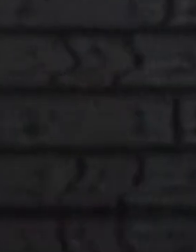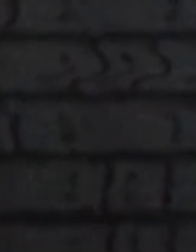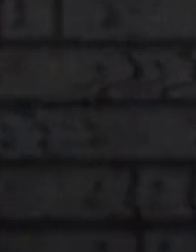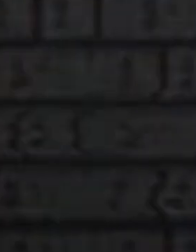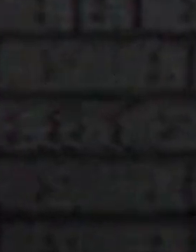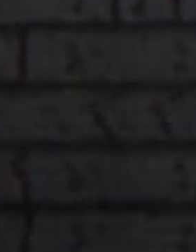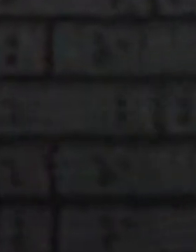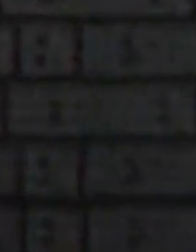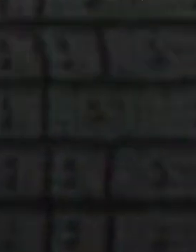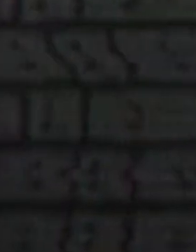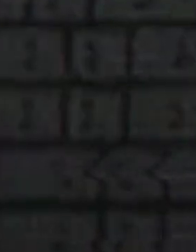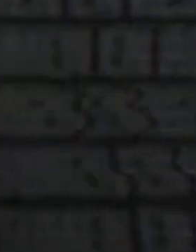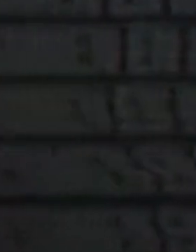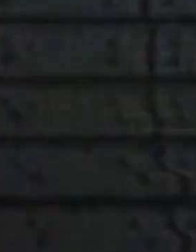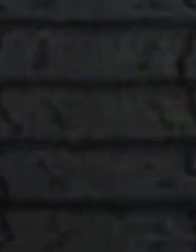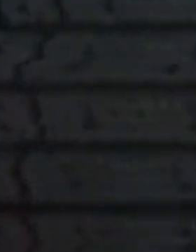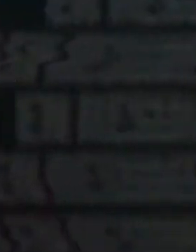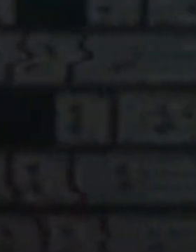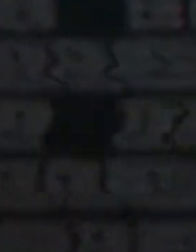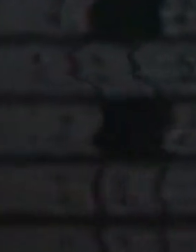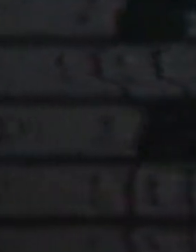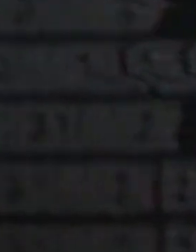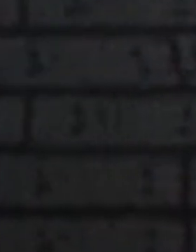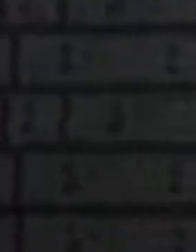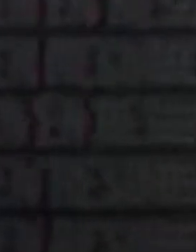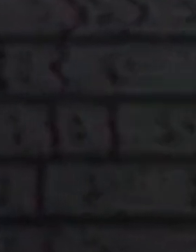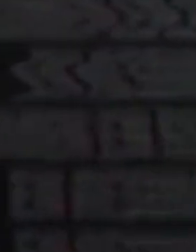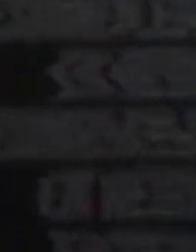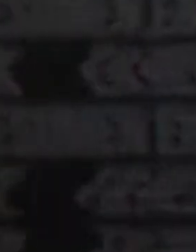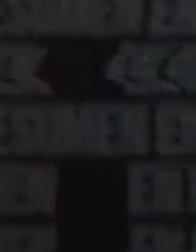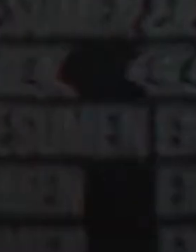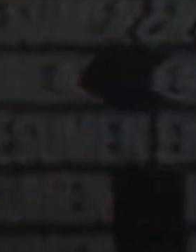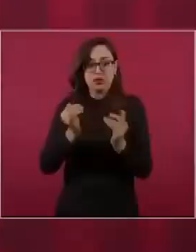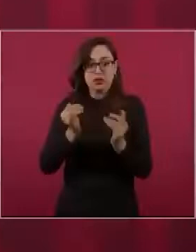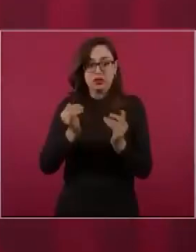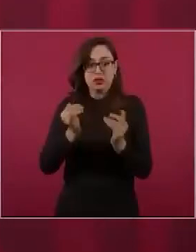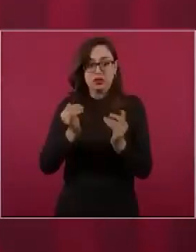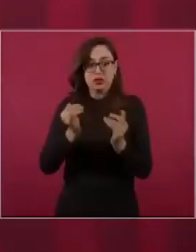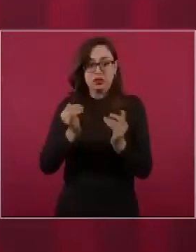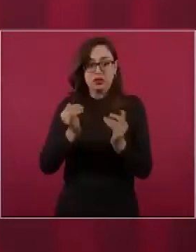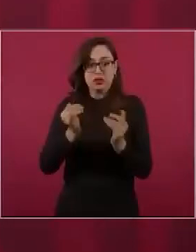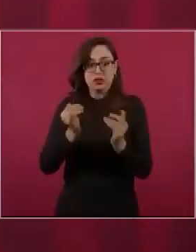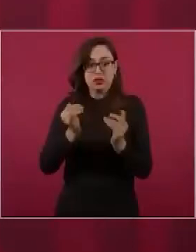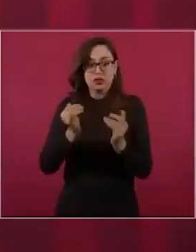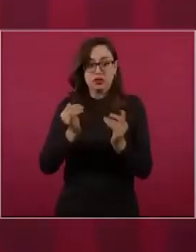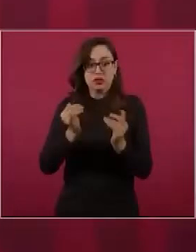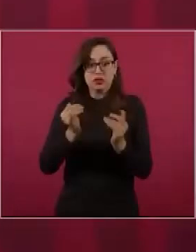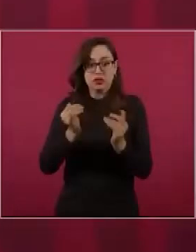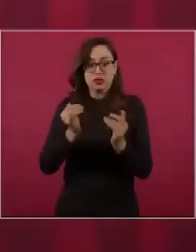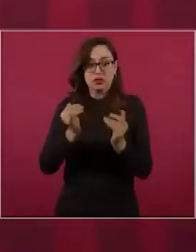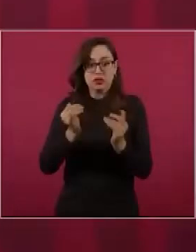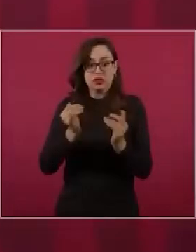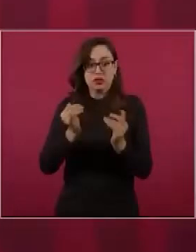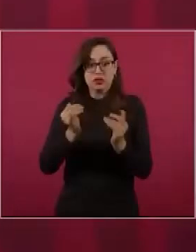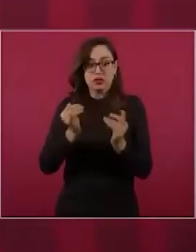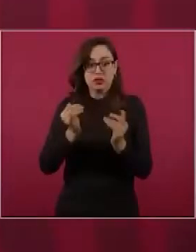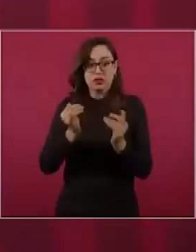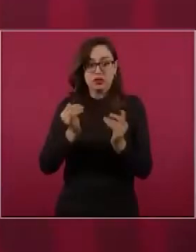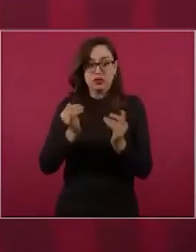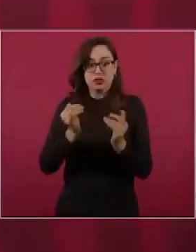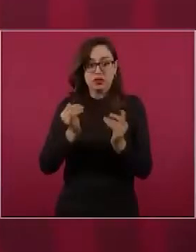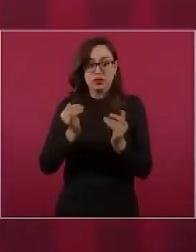cuando entraría en acción nuestros elementos de la Guardia Nacional, ya que estarían en coordinación con los elementos de seguridad de Qatar y así